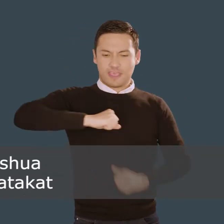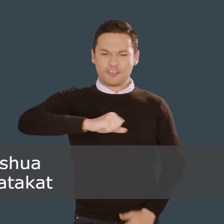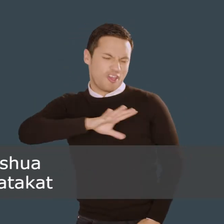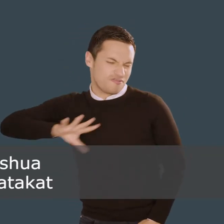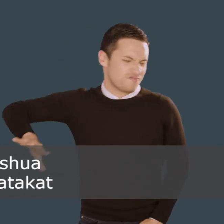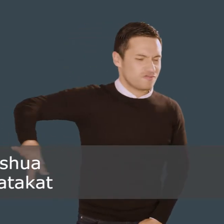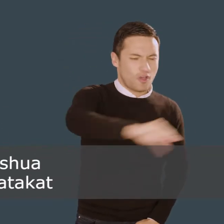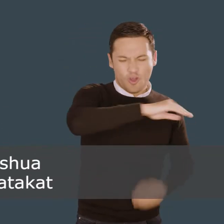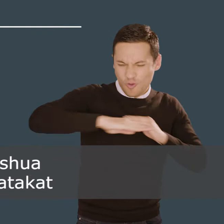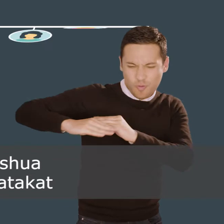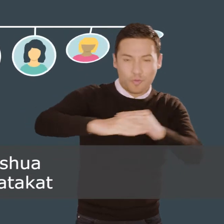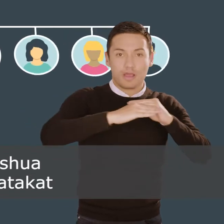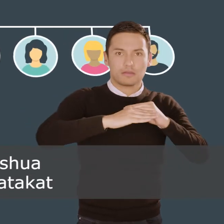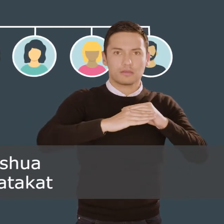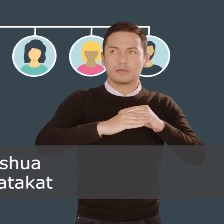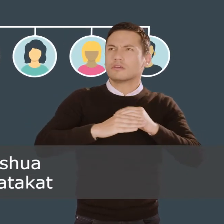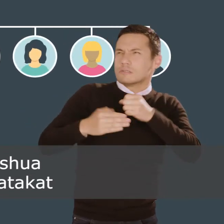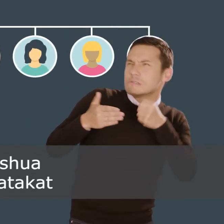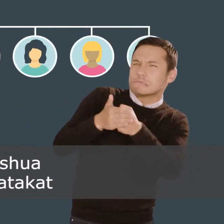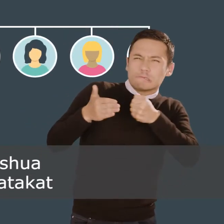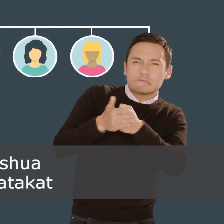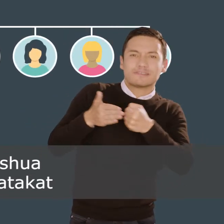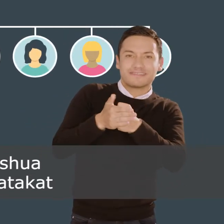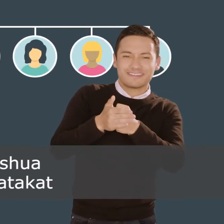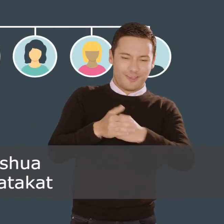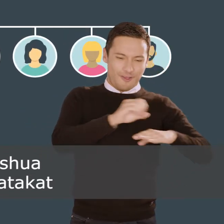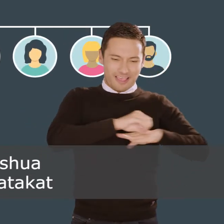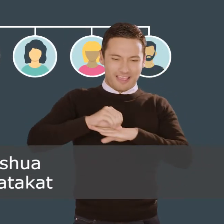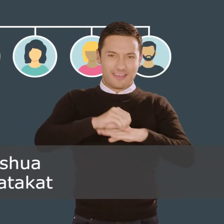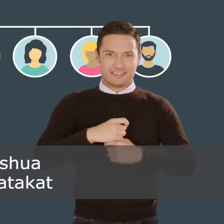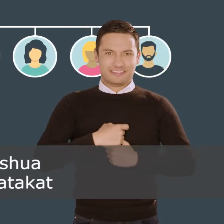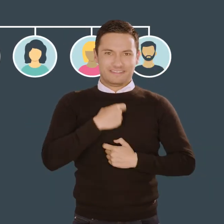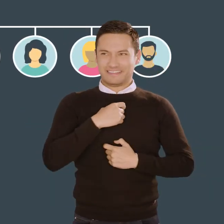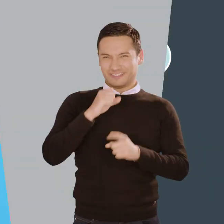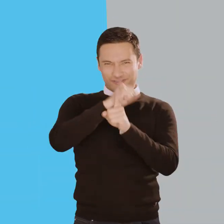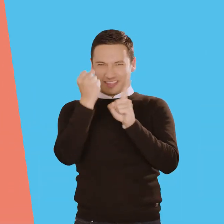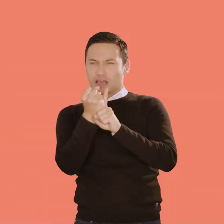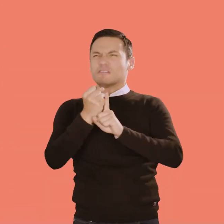fundamental, promovido por un grupo de organizaciones de la sociedad civil.